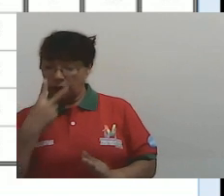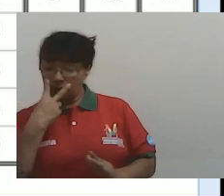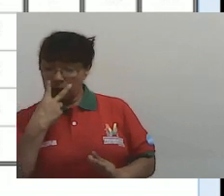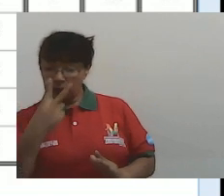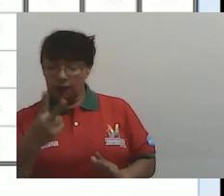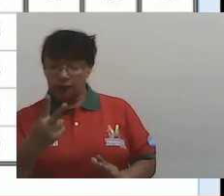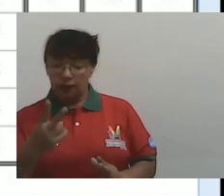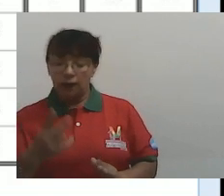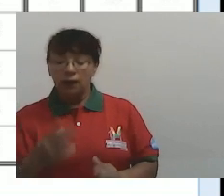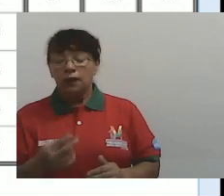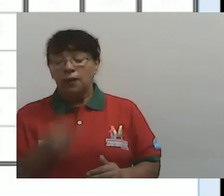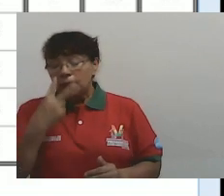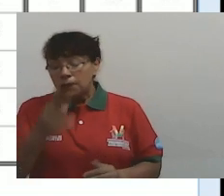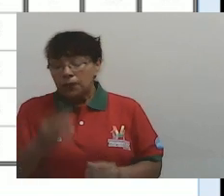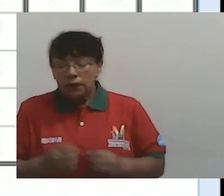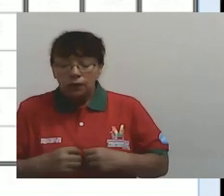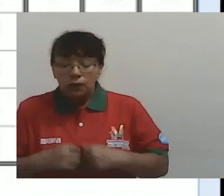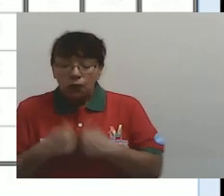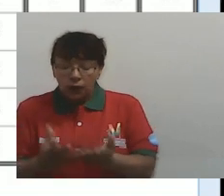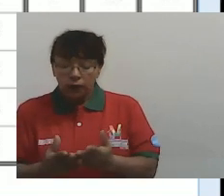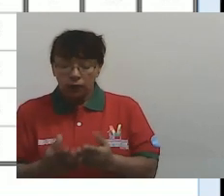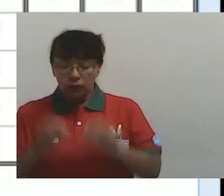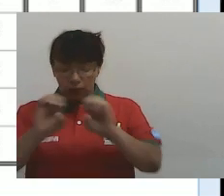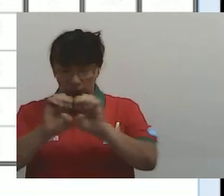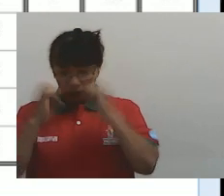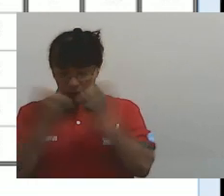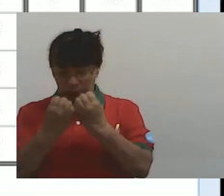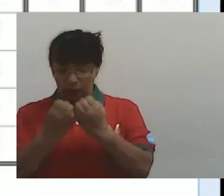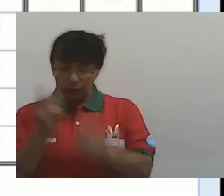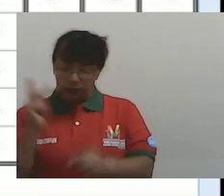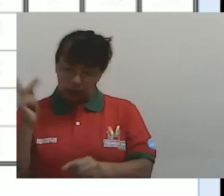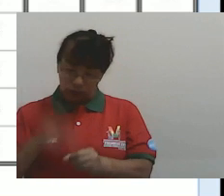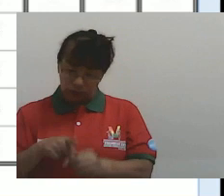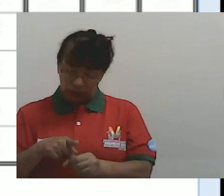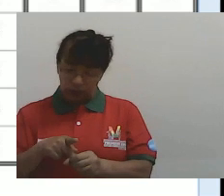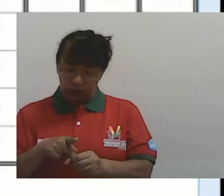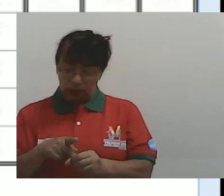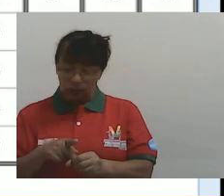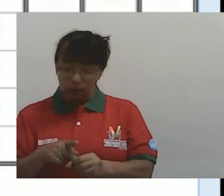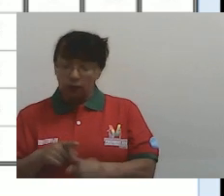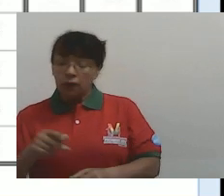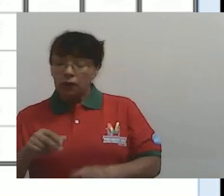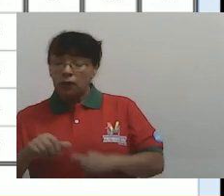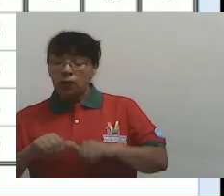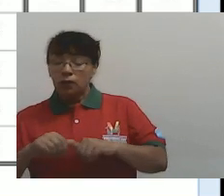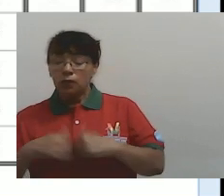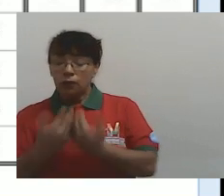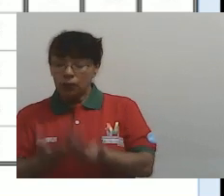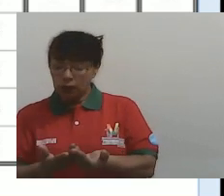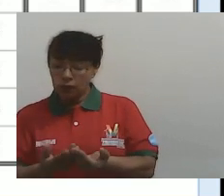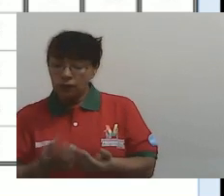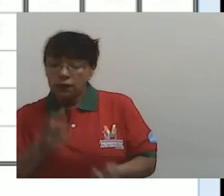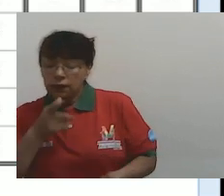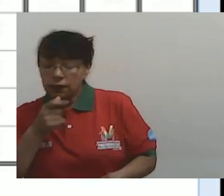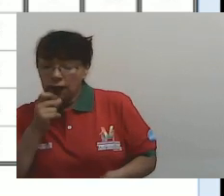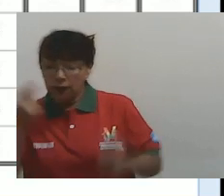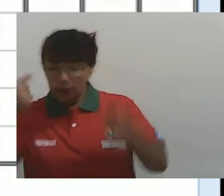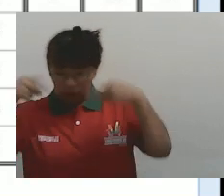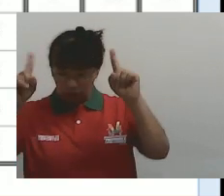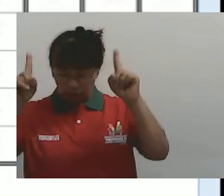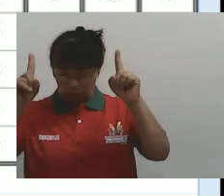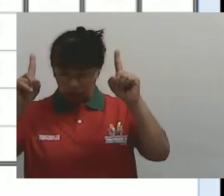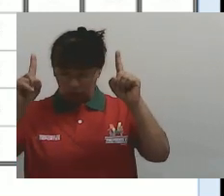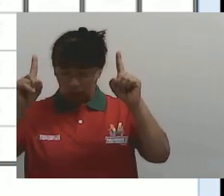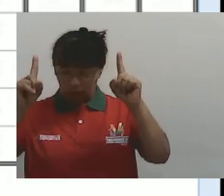están compitiendo. ¿Cuántos hay en el tablero? 10. Entonces, el que ha ganado es el colegio ahí, Marcelo Quiroga, de